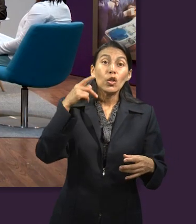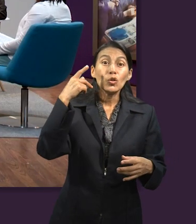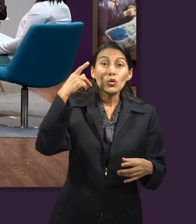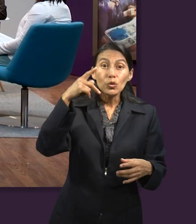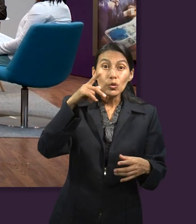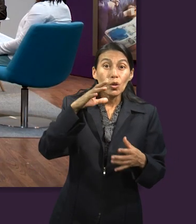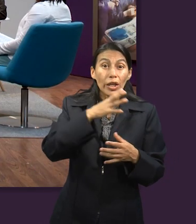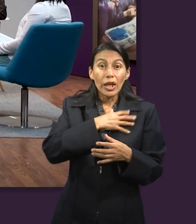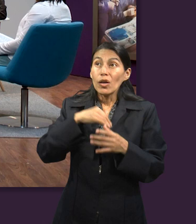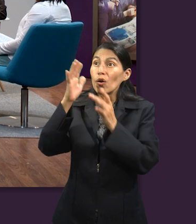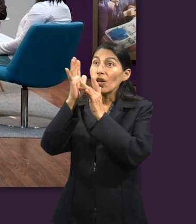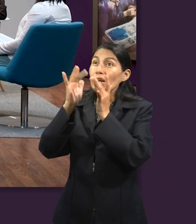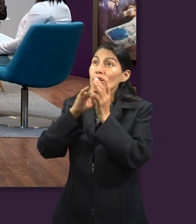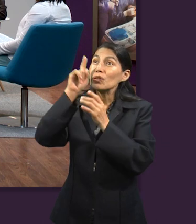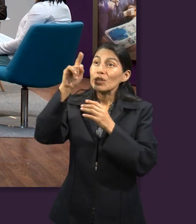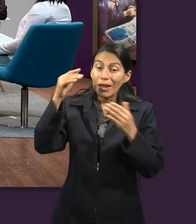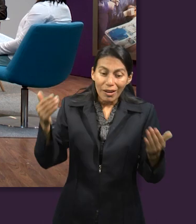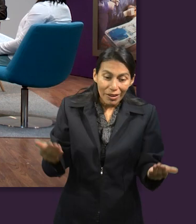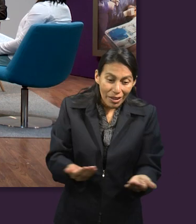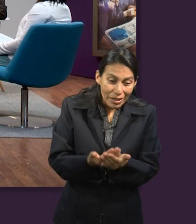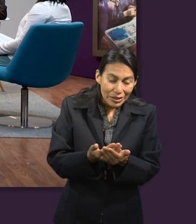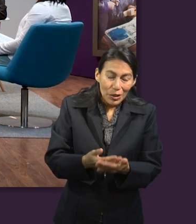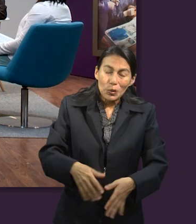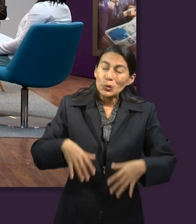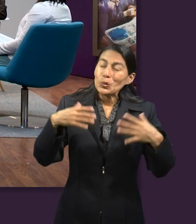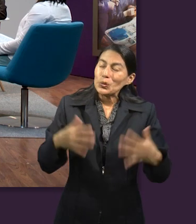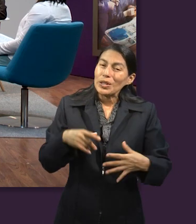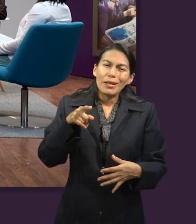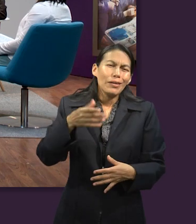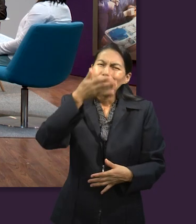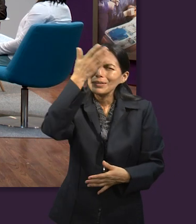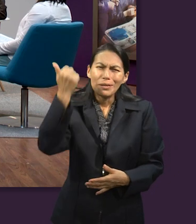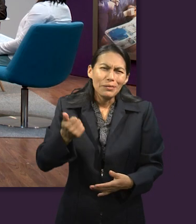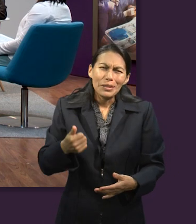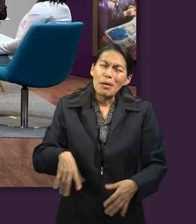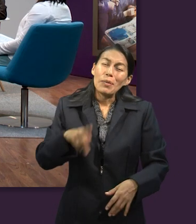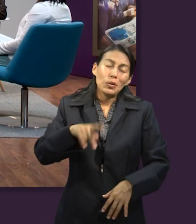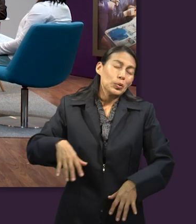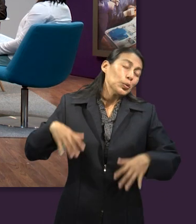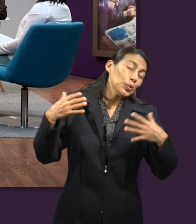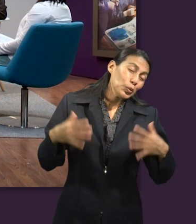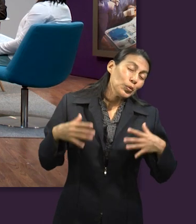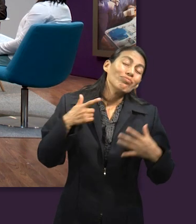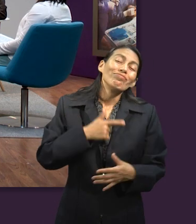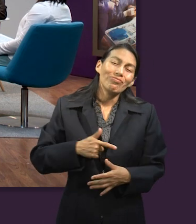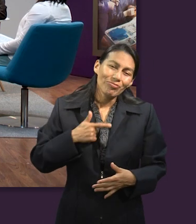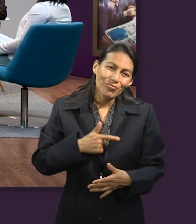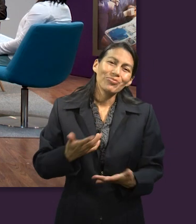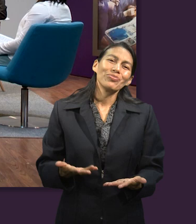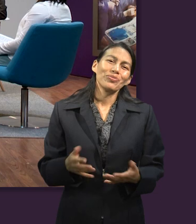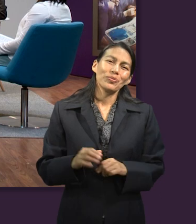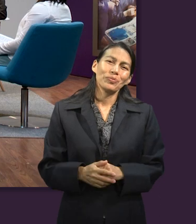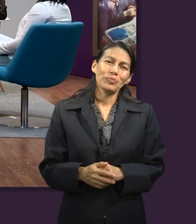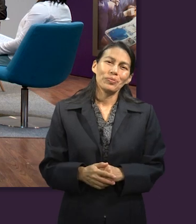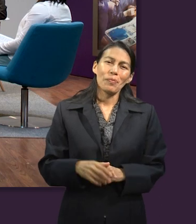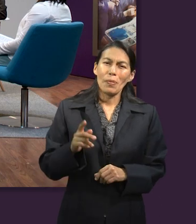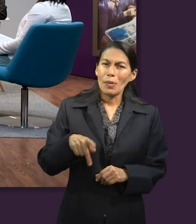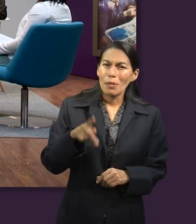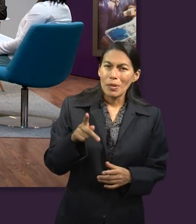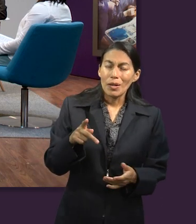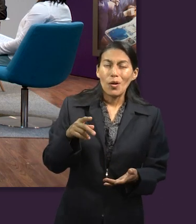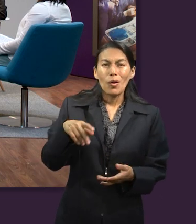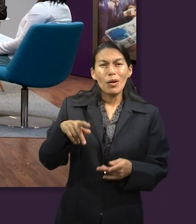pueblo que incluso el salvador el mesías iba a venir si hubiese maravillado definitivamente verdad